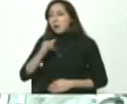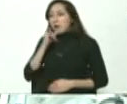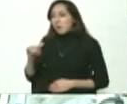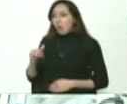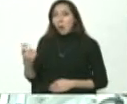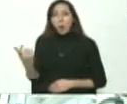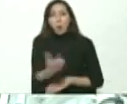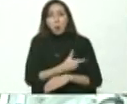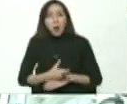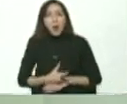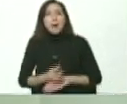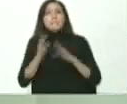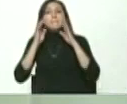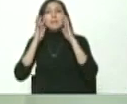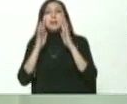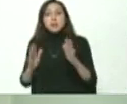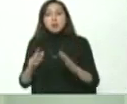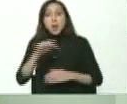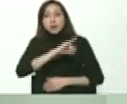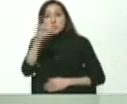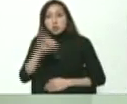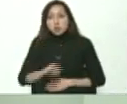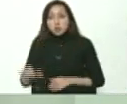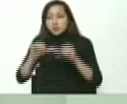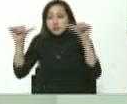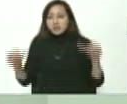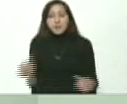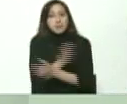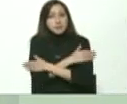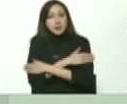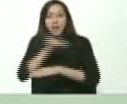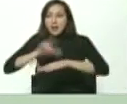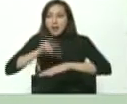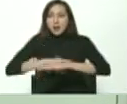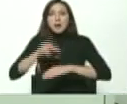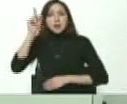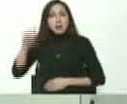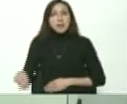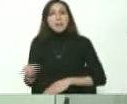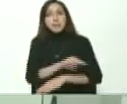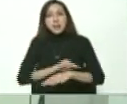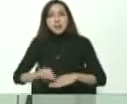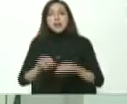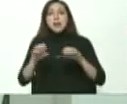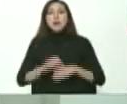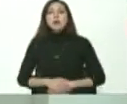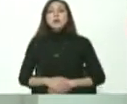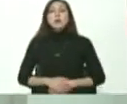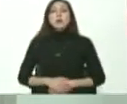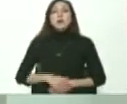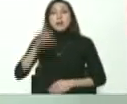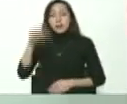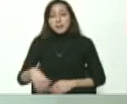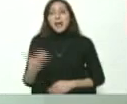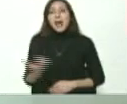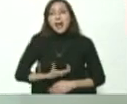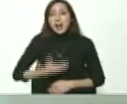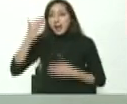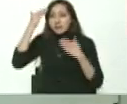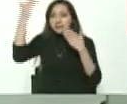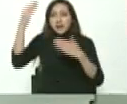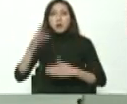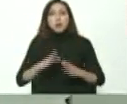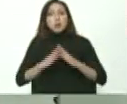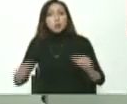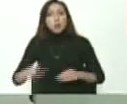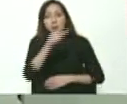presidente, bendiciones desde el Zulia. Felicitar al sistema de salud, felicitar al ministerio, a nuestra alcaldesa Keiniré, y a usted agradecerle en nombre de las madres